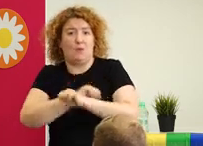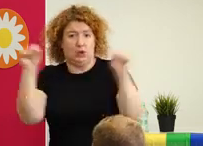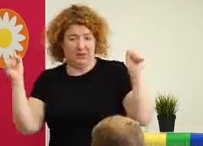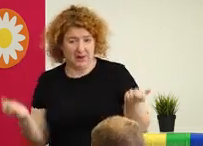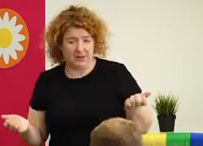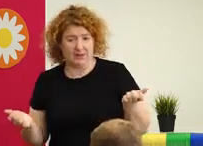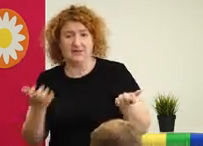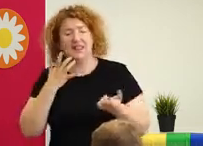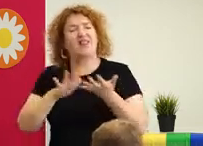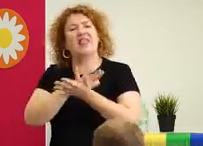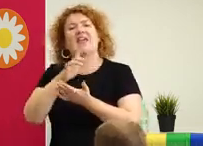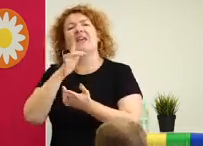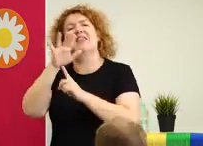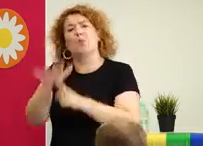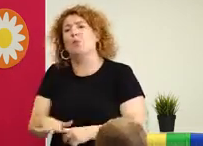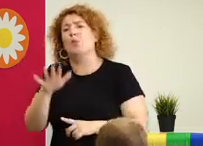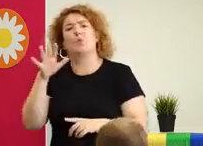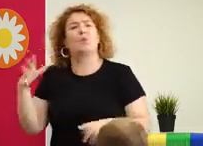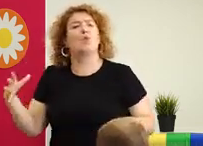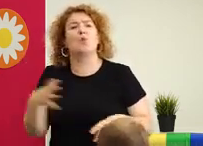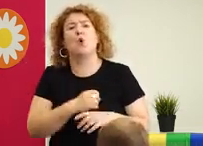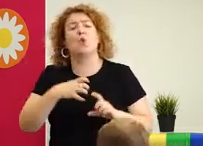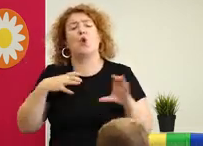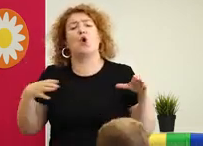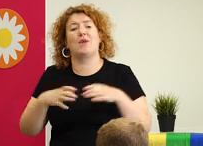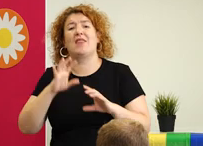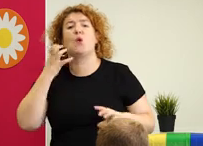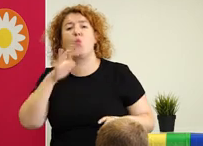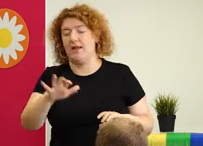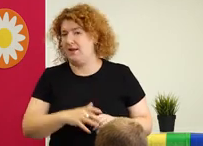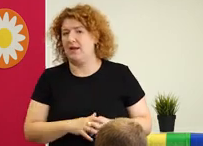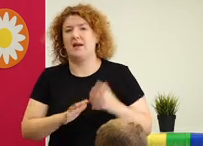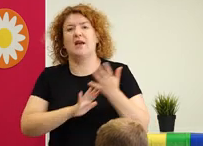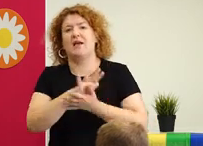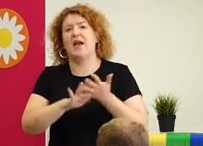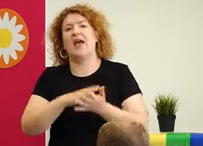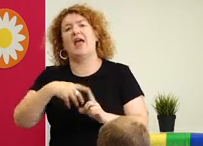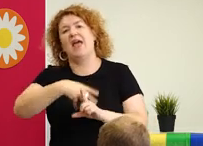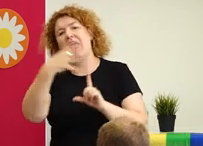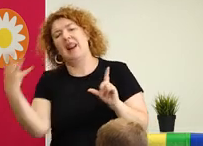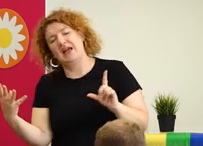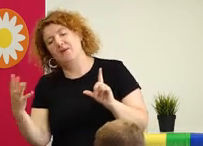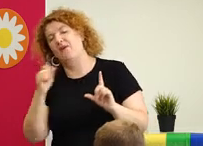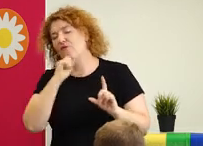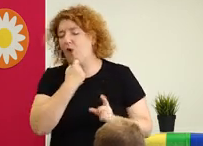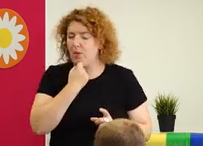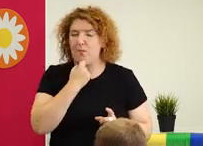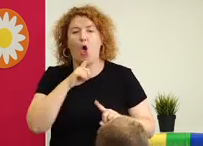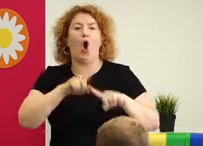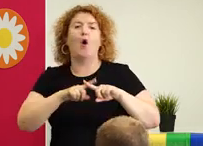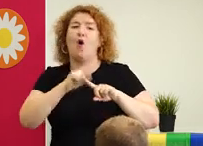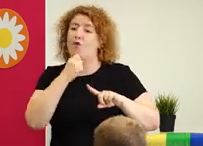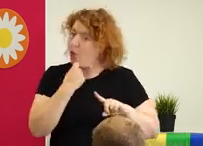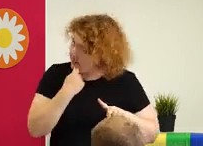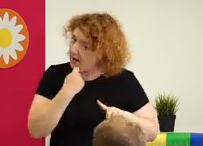hablar de la discriminación de toda la comunidad queer, hablemos de LGTBfobia y no de homofobia. Porque